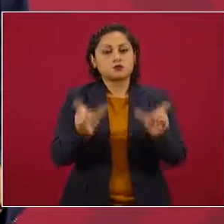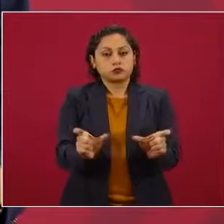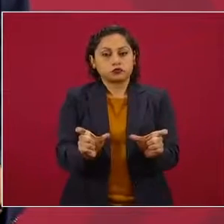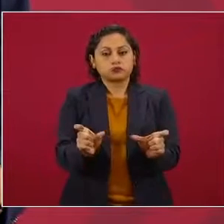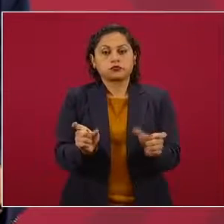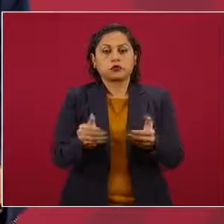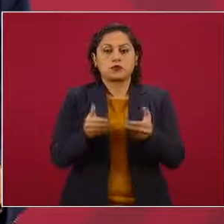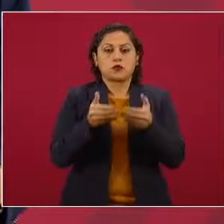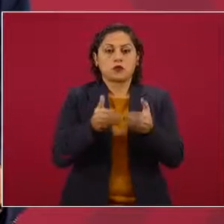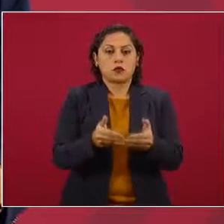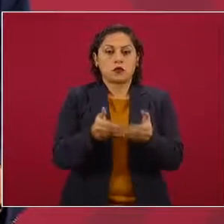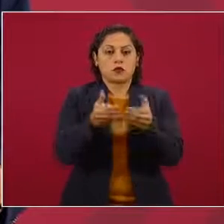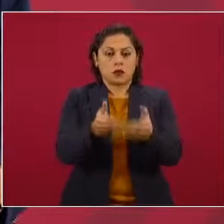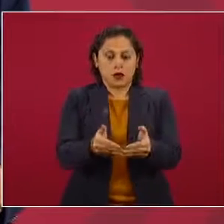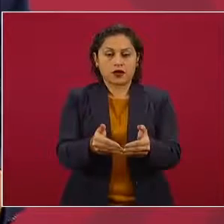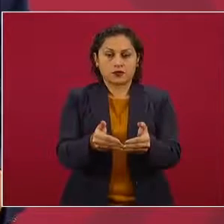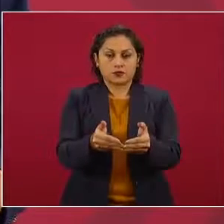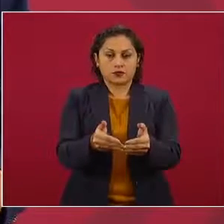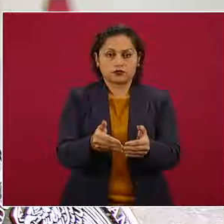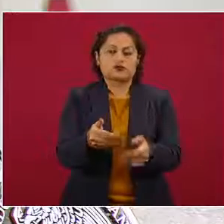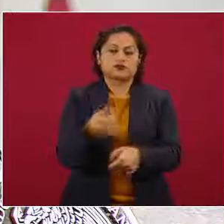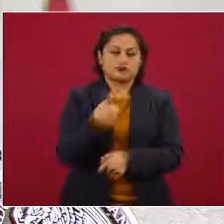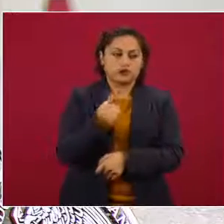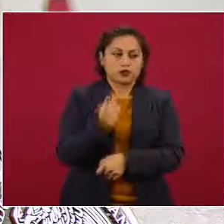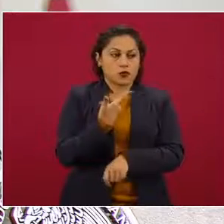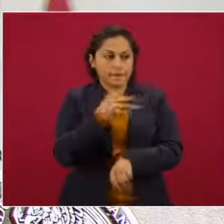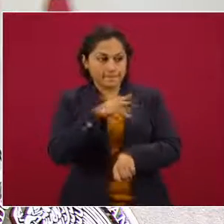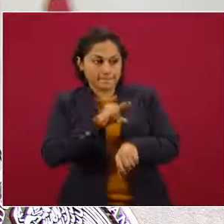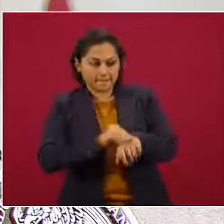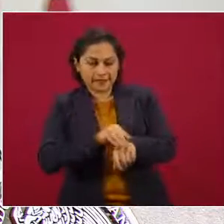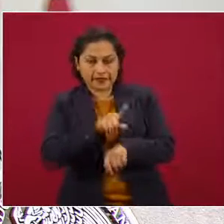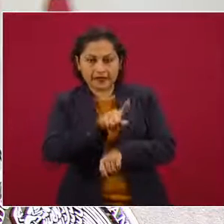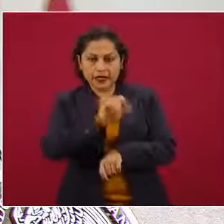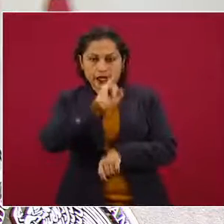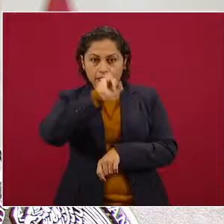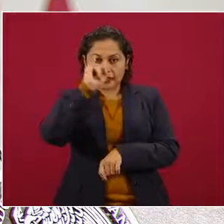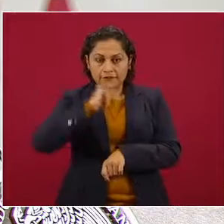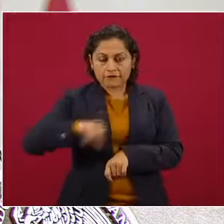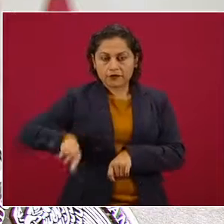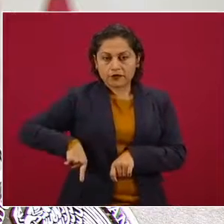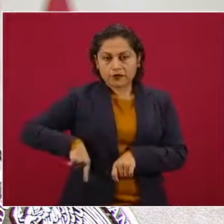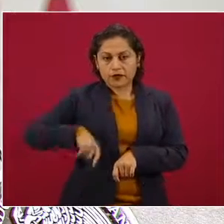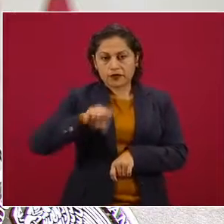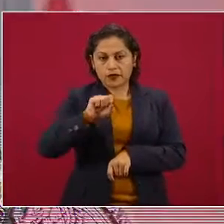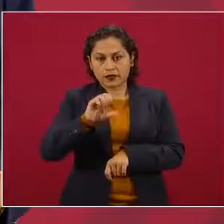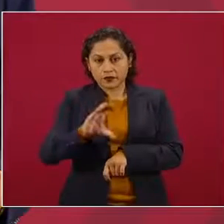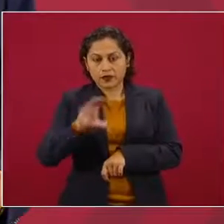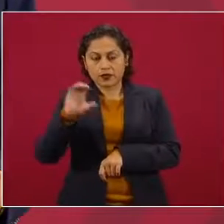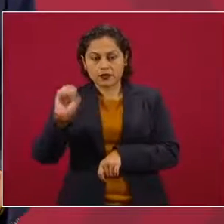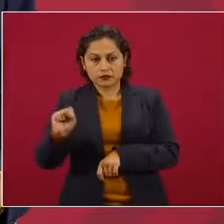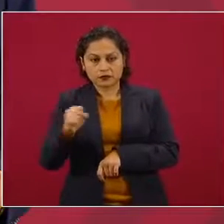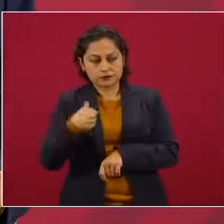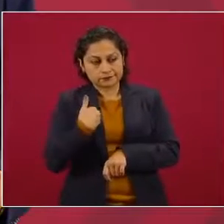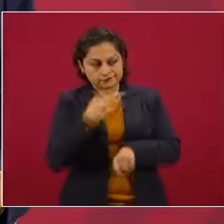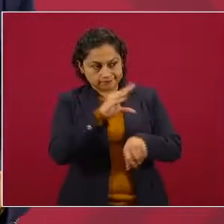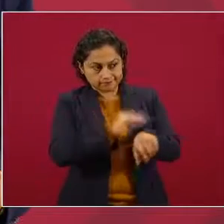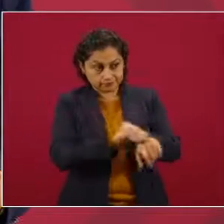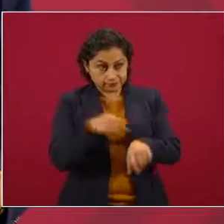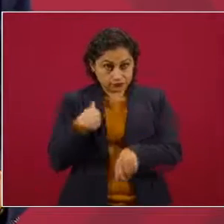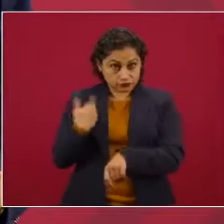y le pedí a Claudia que me permitiera hacerle la invitación a Rosa